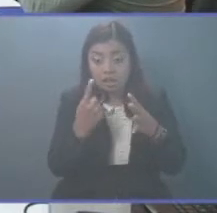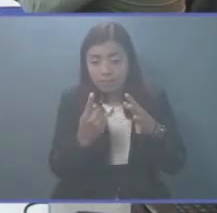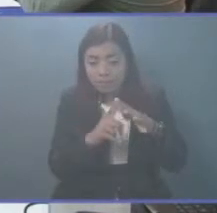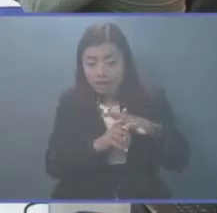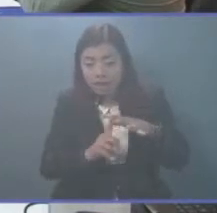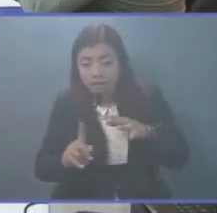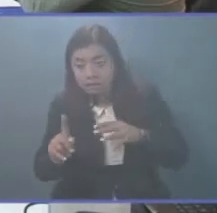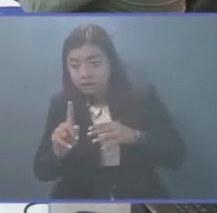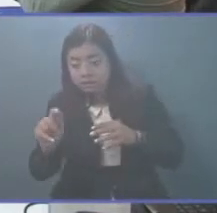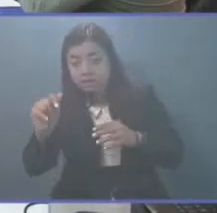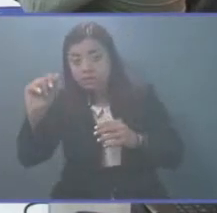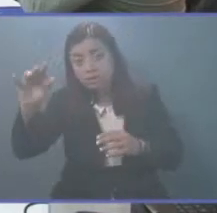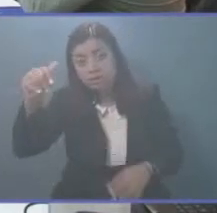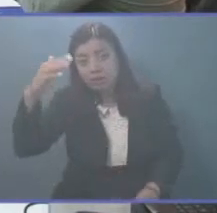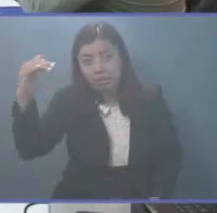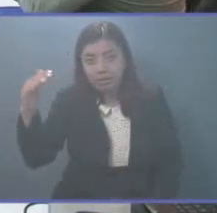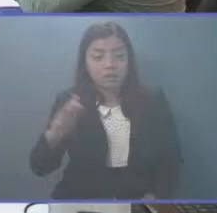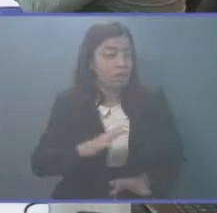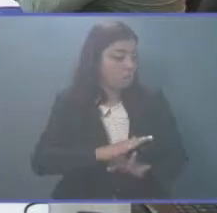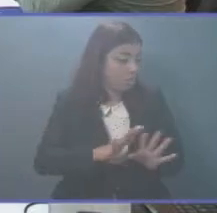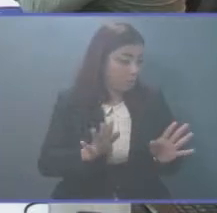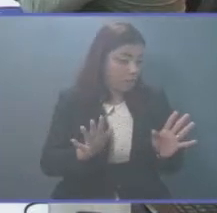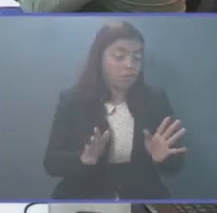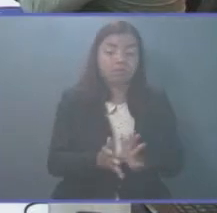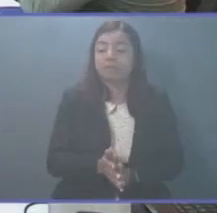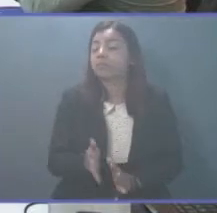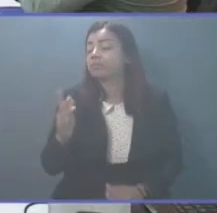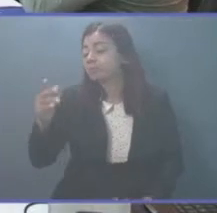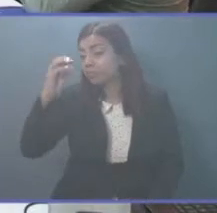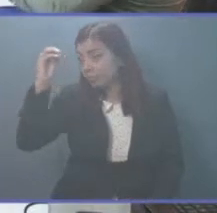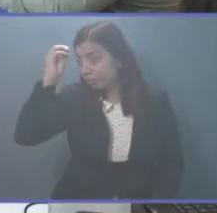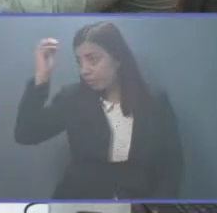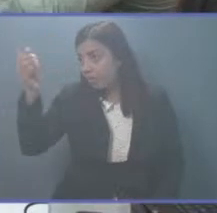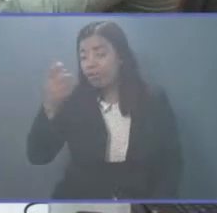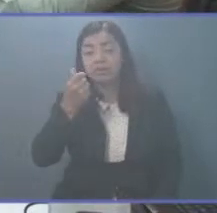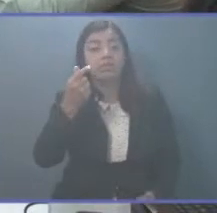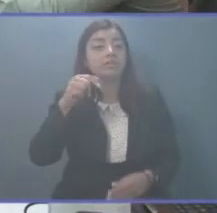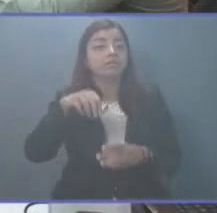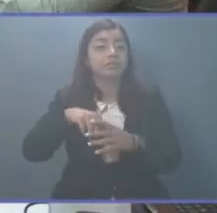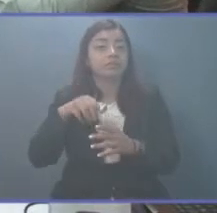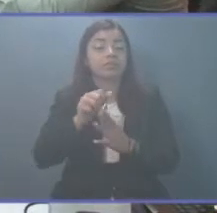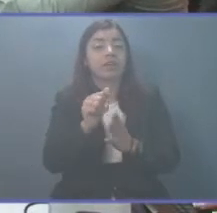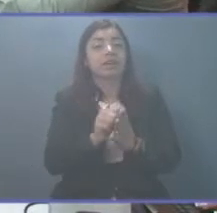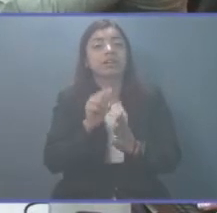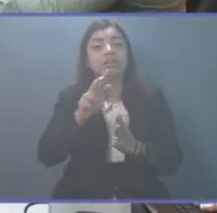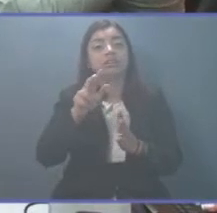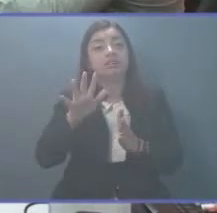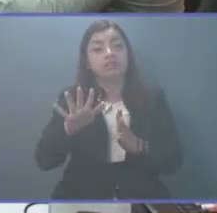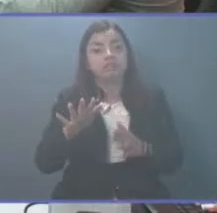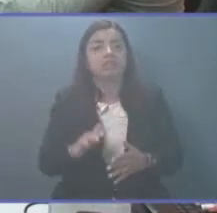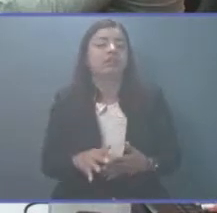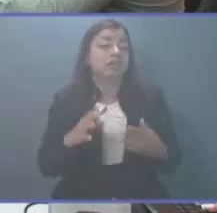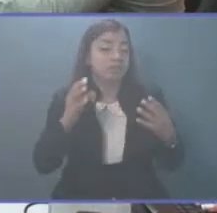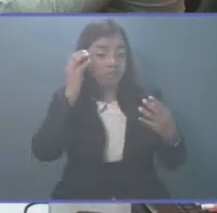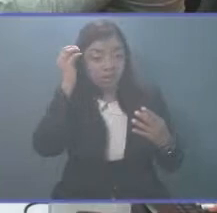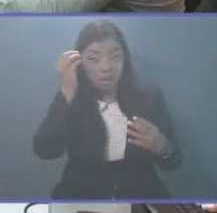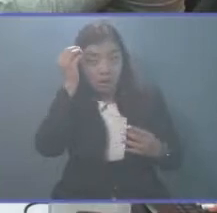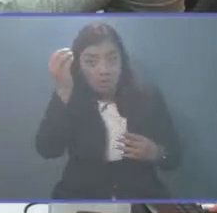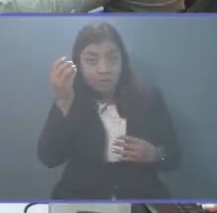sigue igual. No hay observaciones. Destinación del fondo, artículo 35.